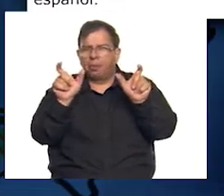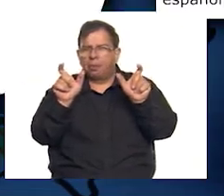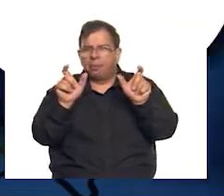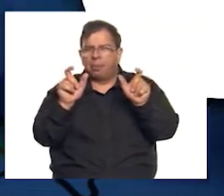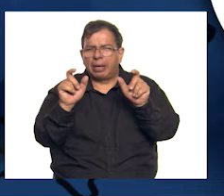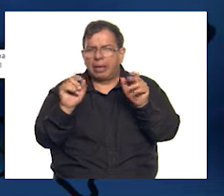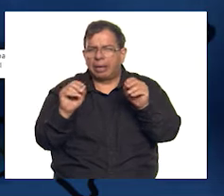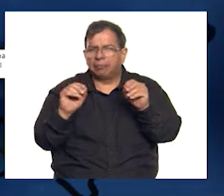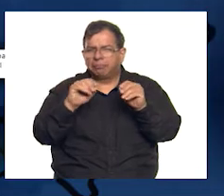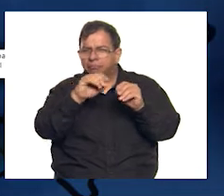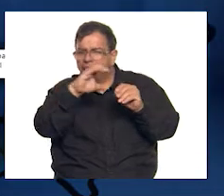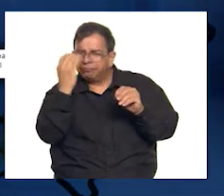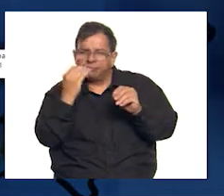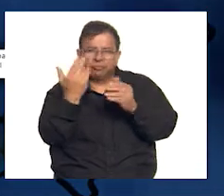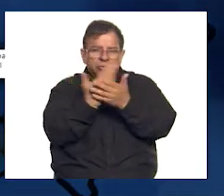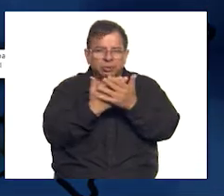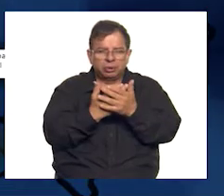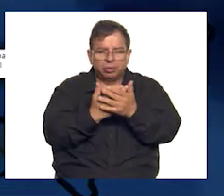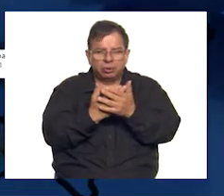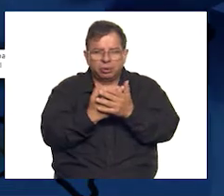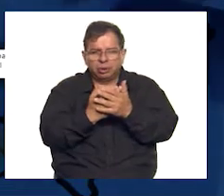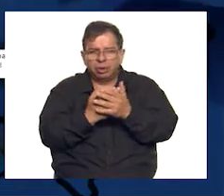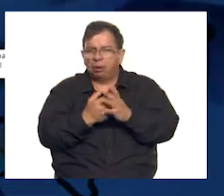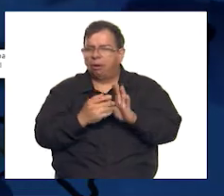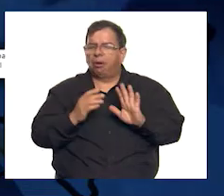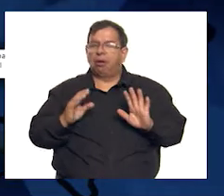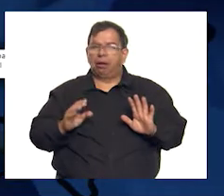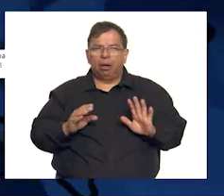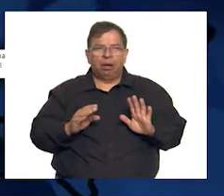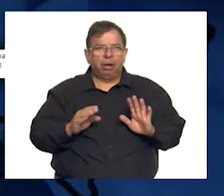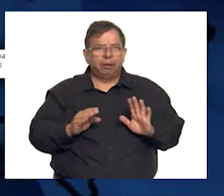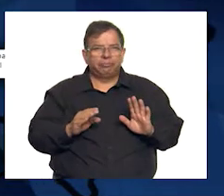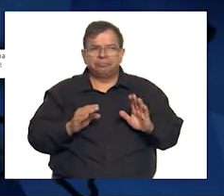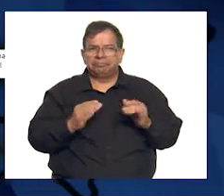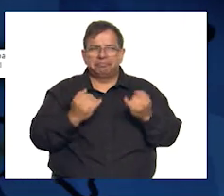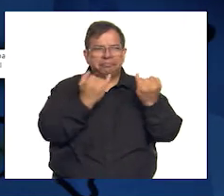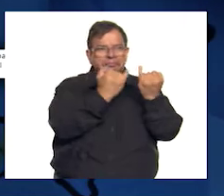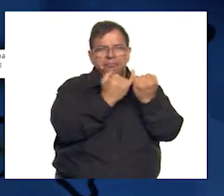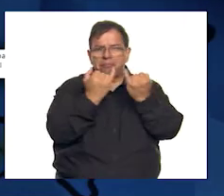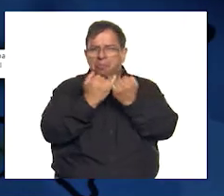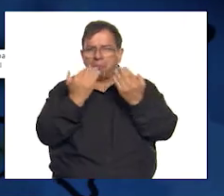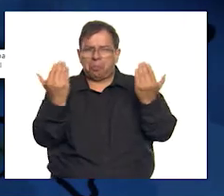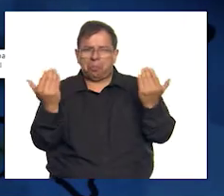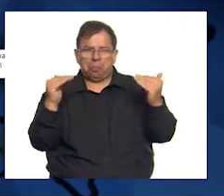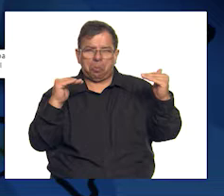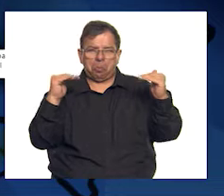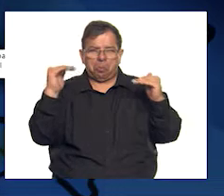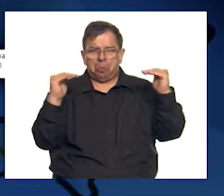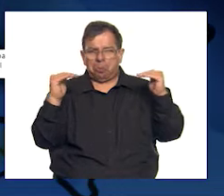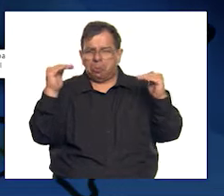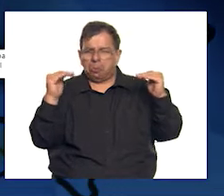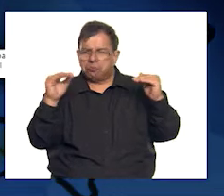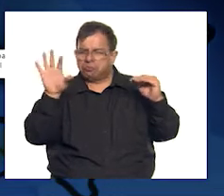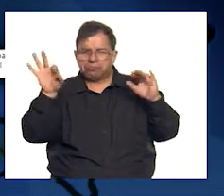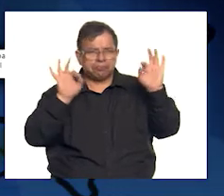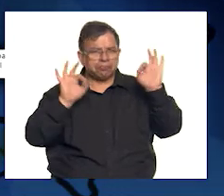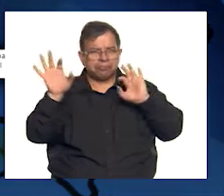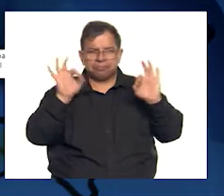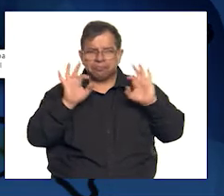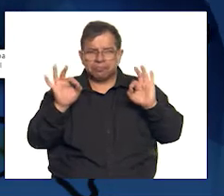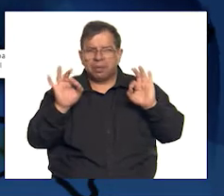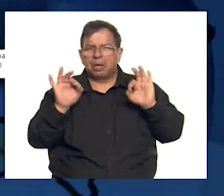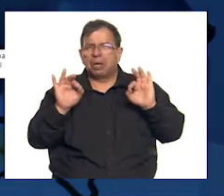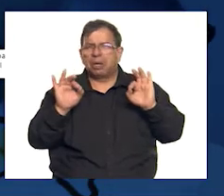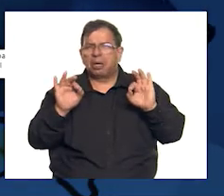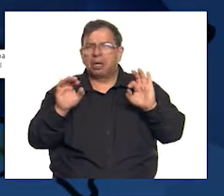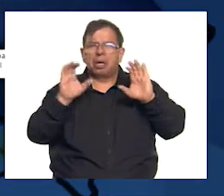ilustraciones. Veo mucha simetría en tu propuesta y que vas solucionando muy bien los elementos, como incluir la